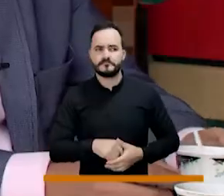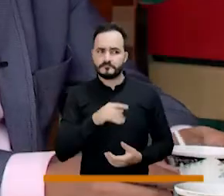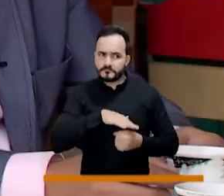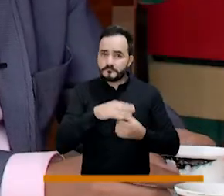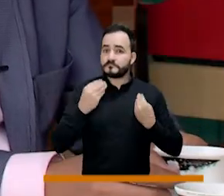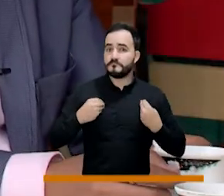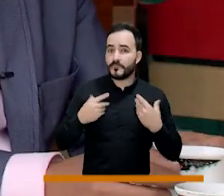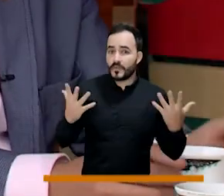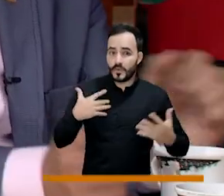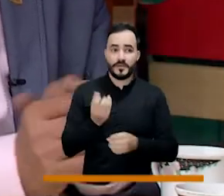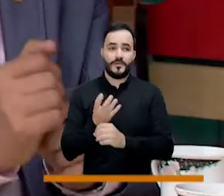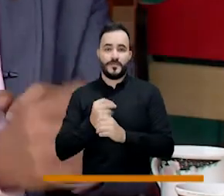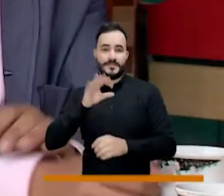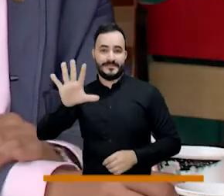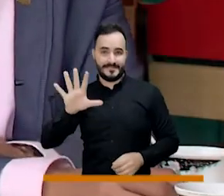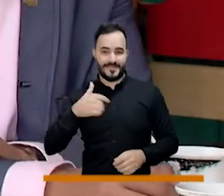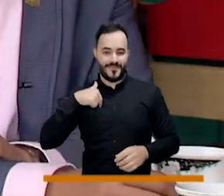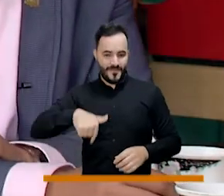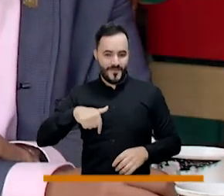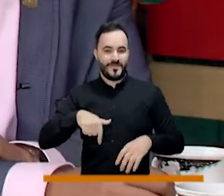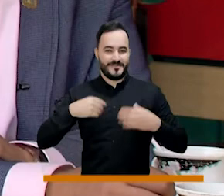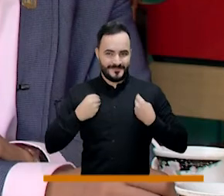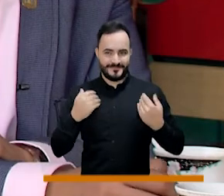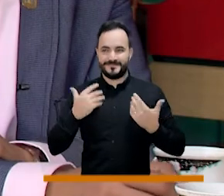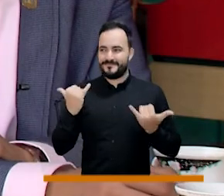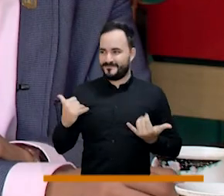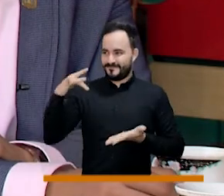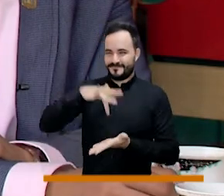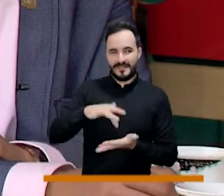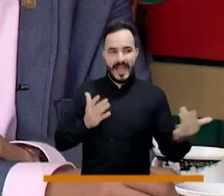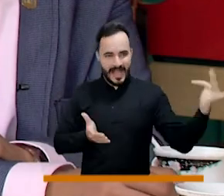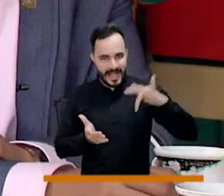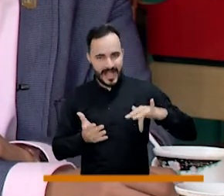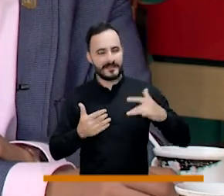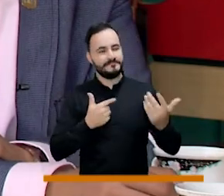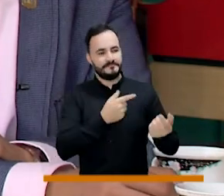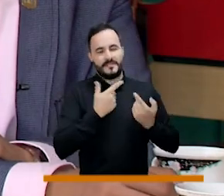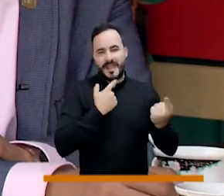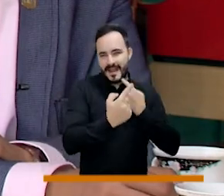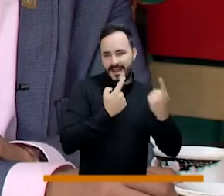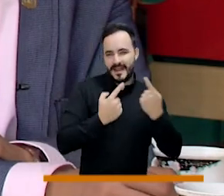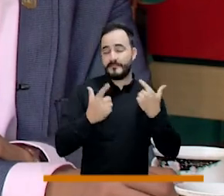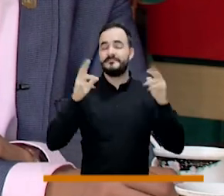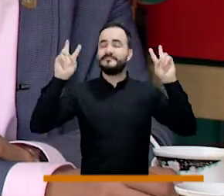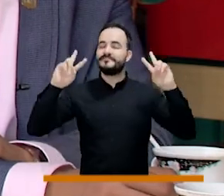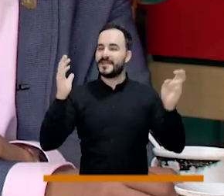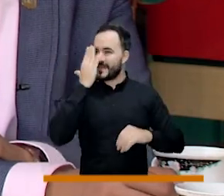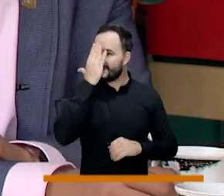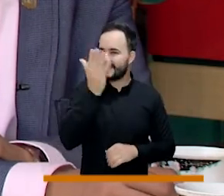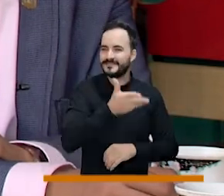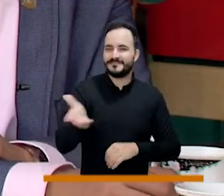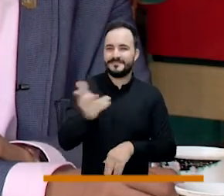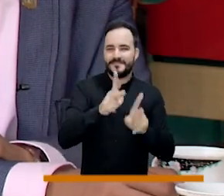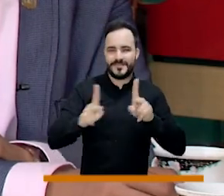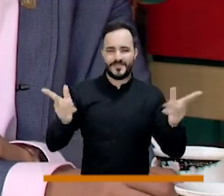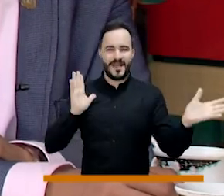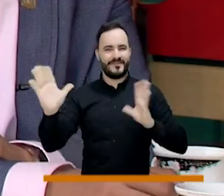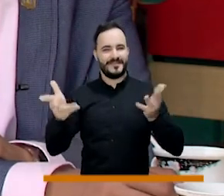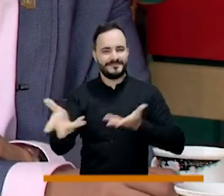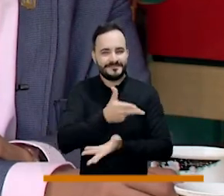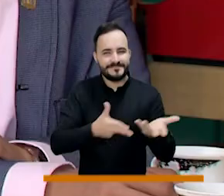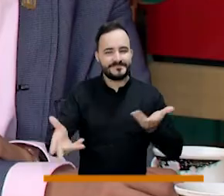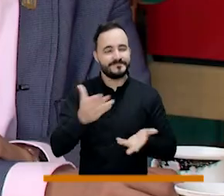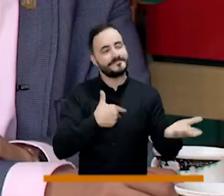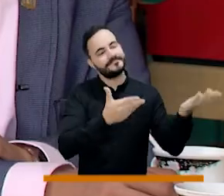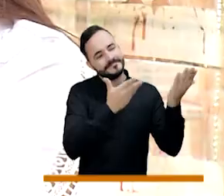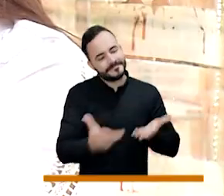gracias. Y vive acá en la comuna número 5, donde nos encontramos hoy con nuestro espacio de frente a la gente en el